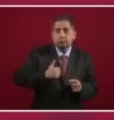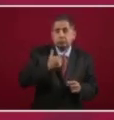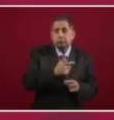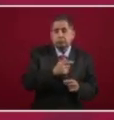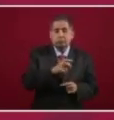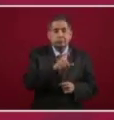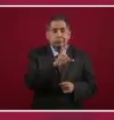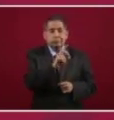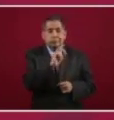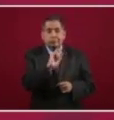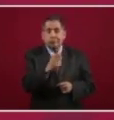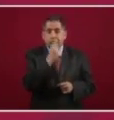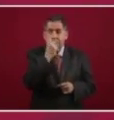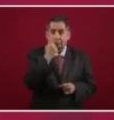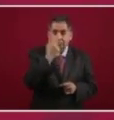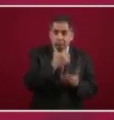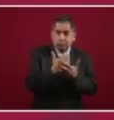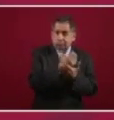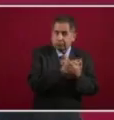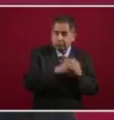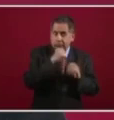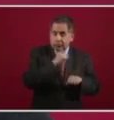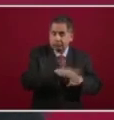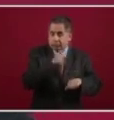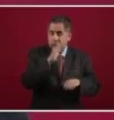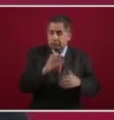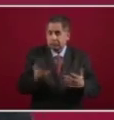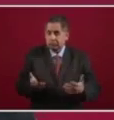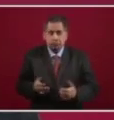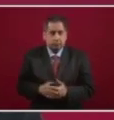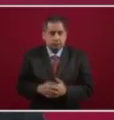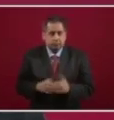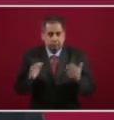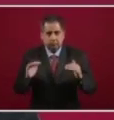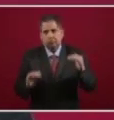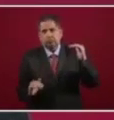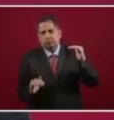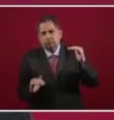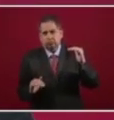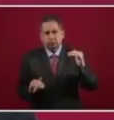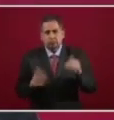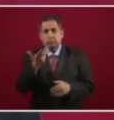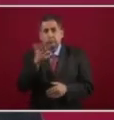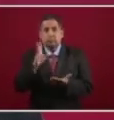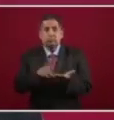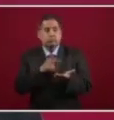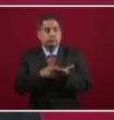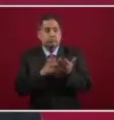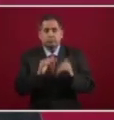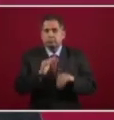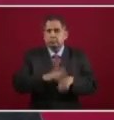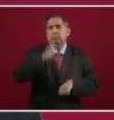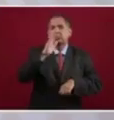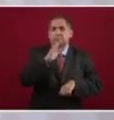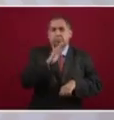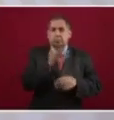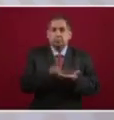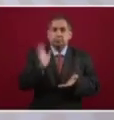gana $30 la hora. Ahí estamos hablando de 10 veces más.